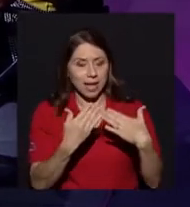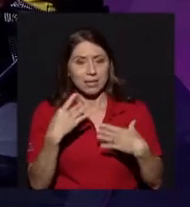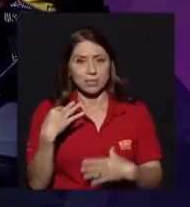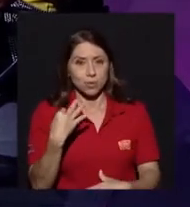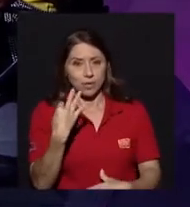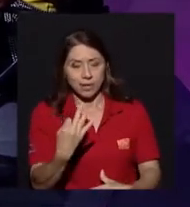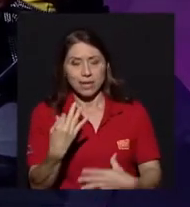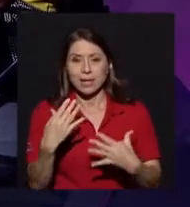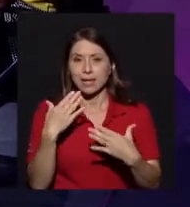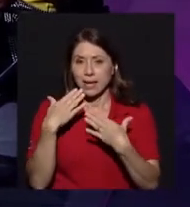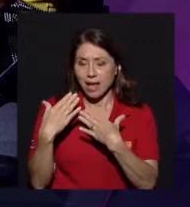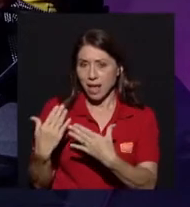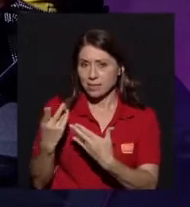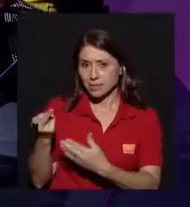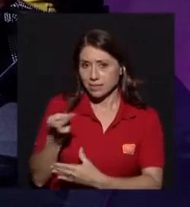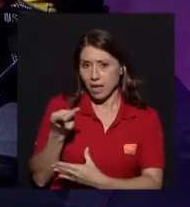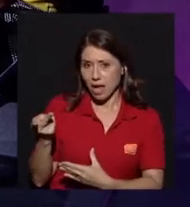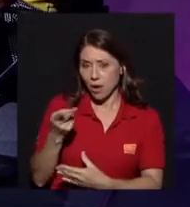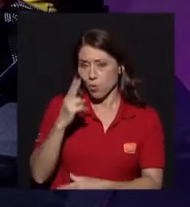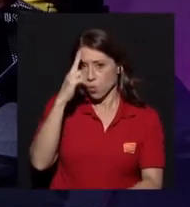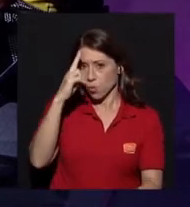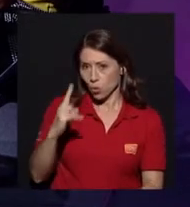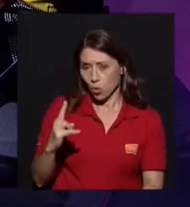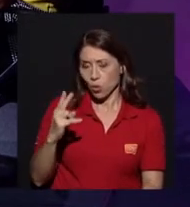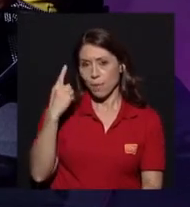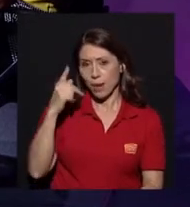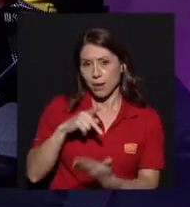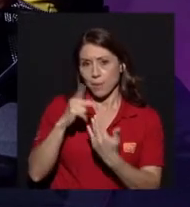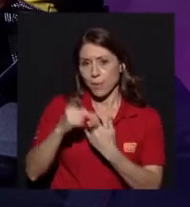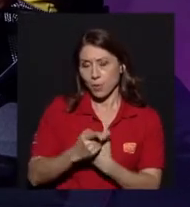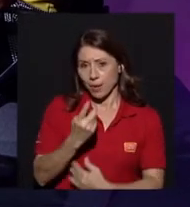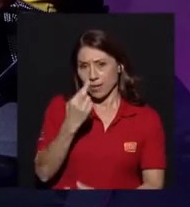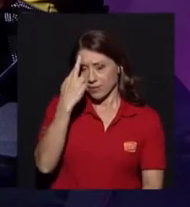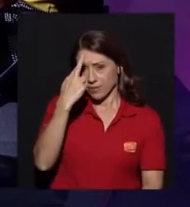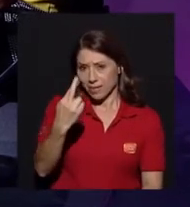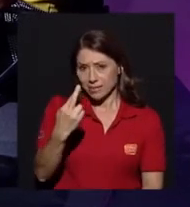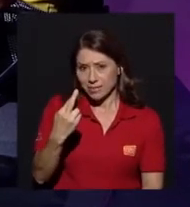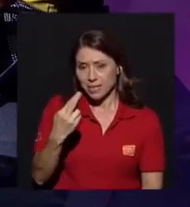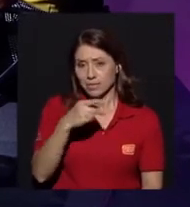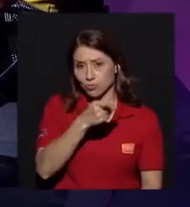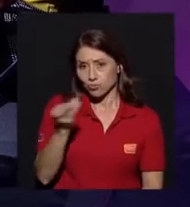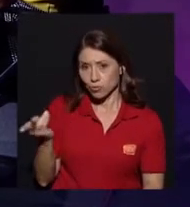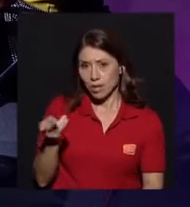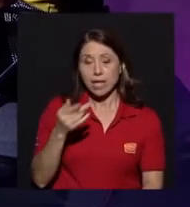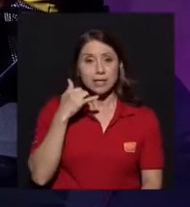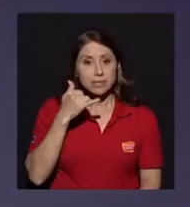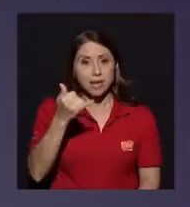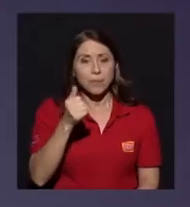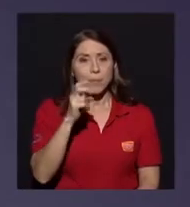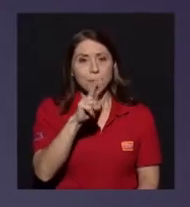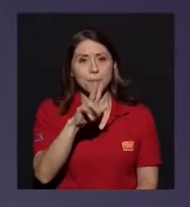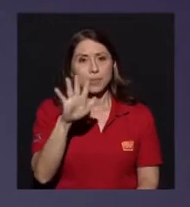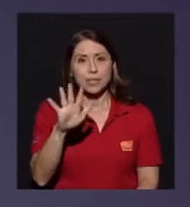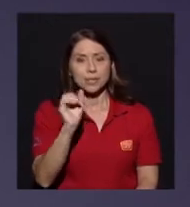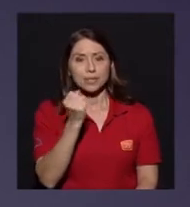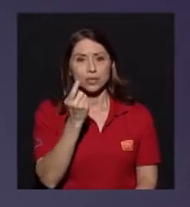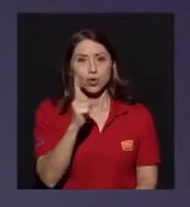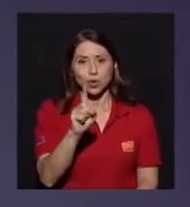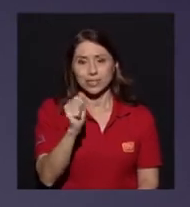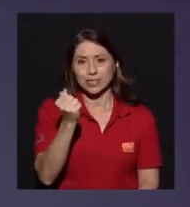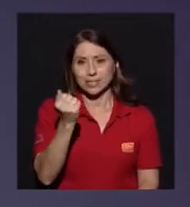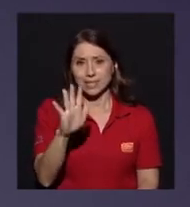es un honor para ir reverencias contar con ustedes - 25 11 15 15